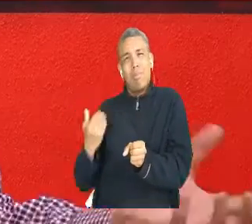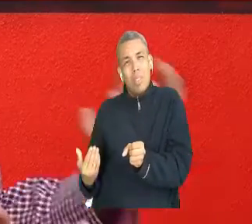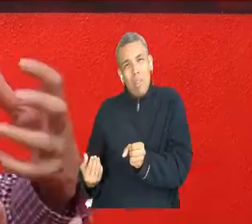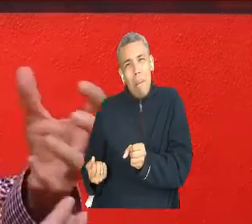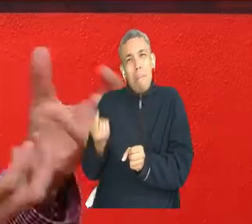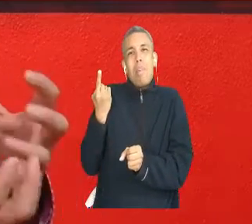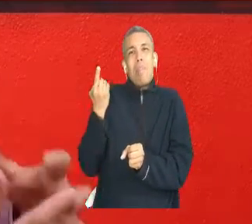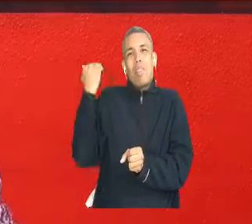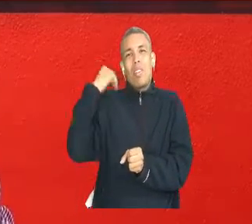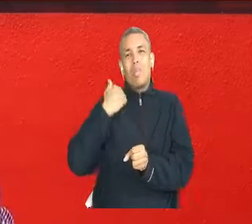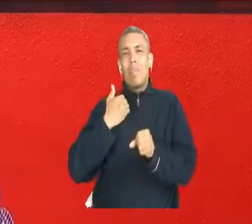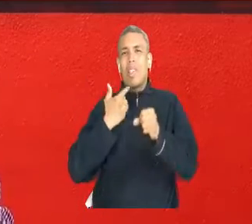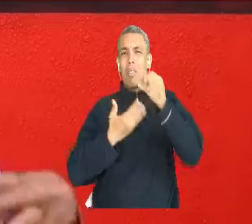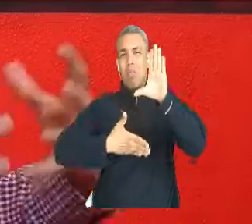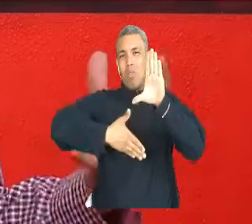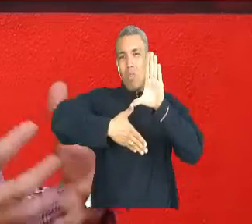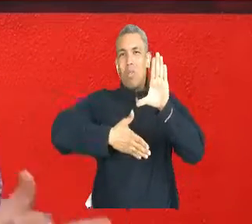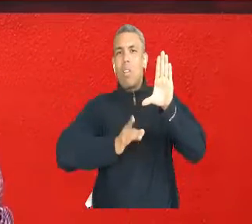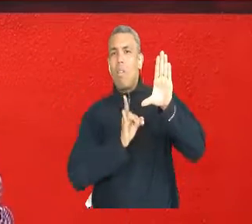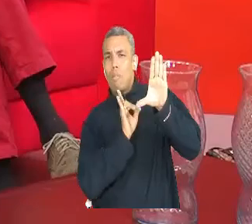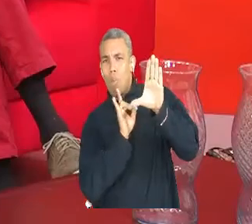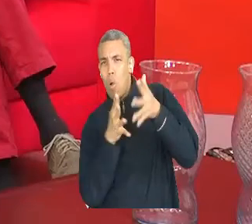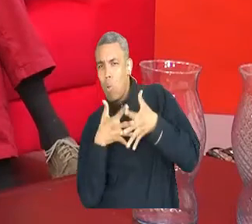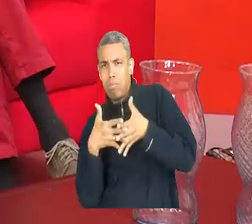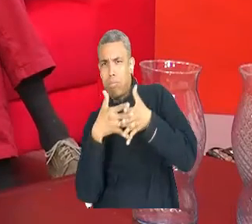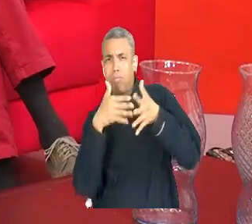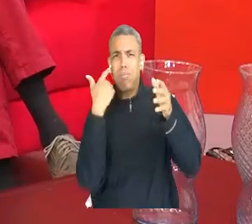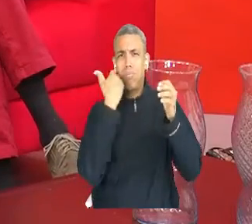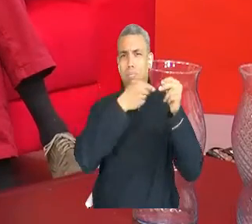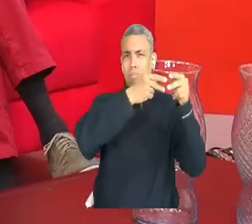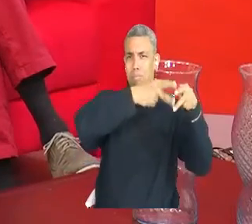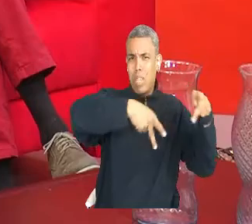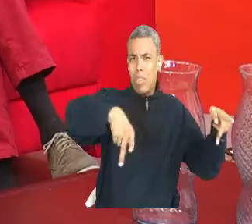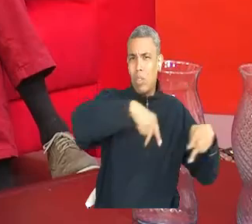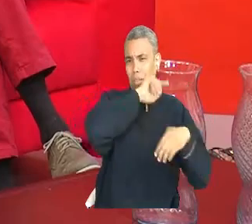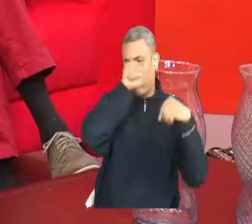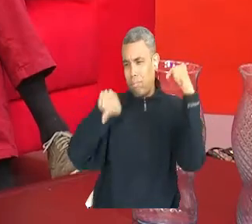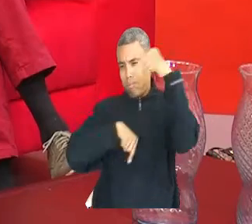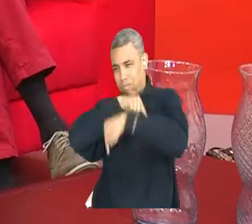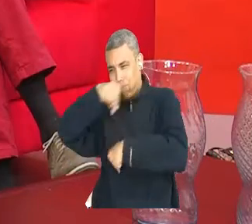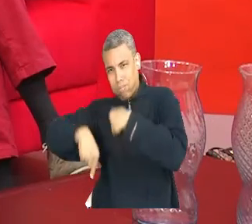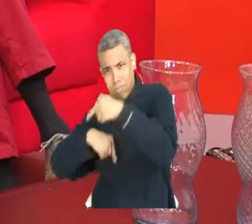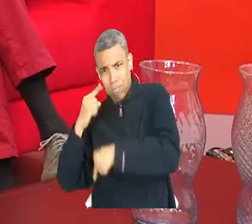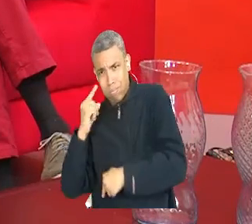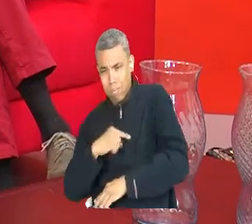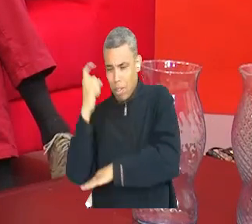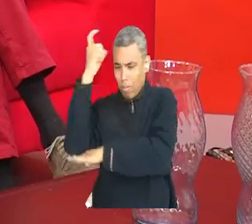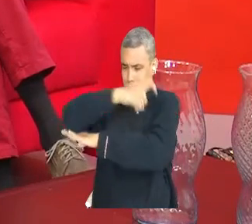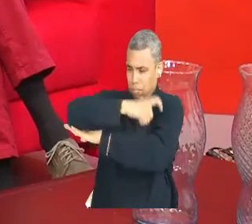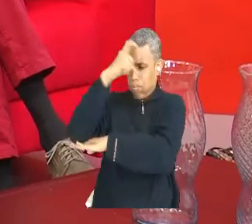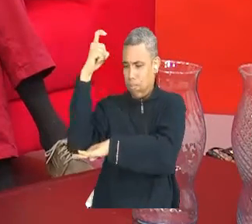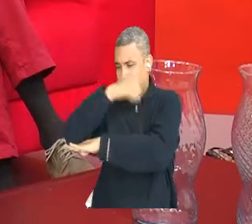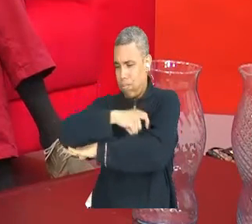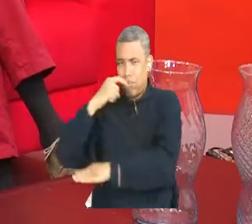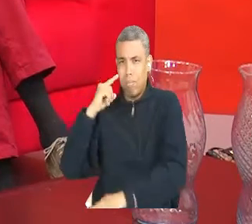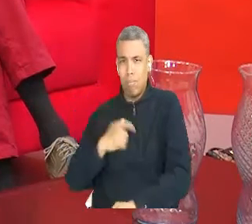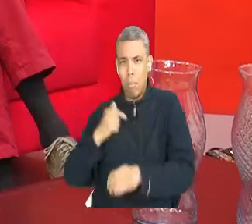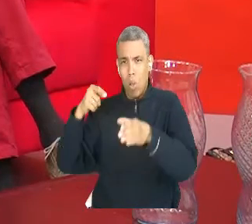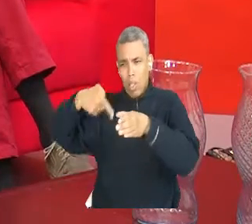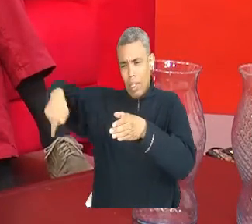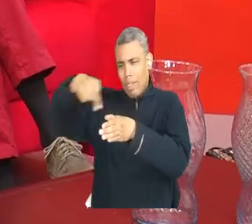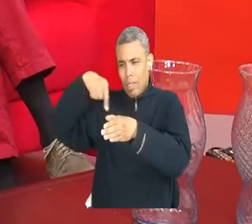eeuu que vinieron a fundar y a formalizar digamos la parte exploratoria y la explotación del petróleo a camberra acá bermea